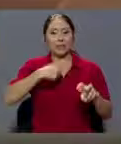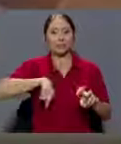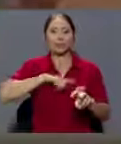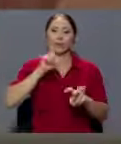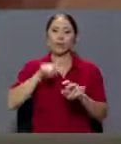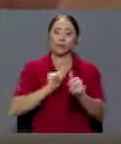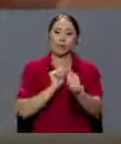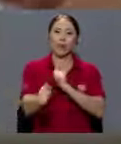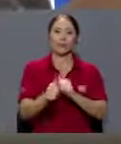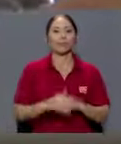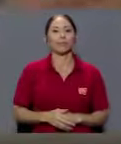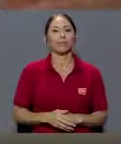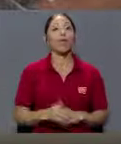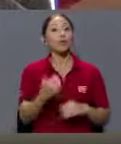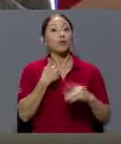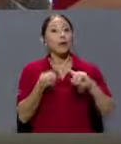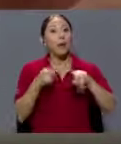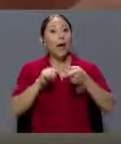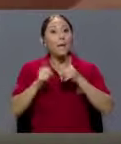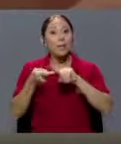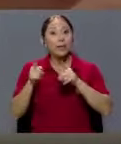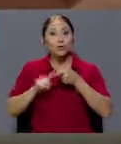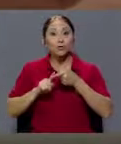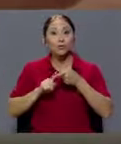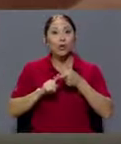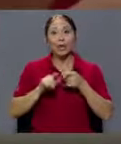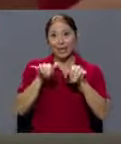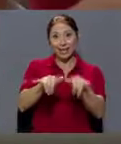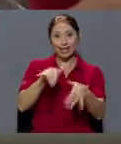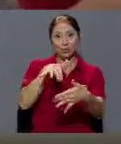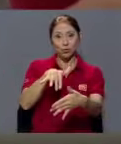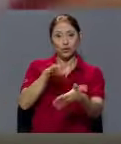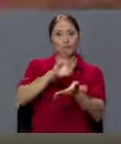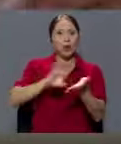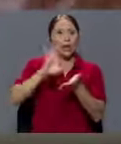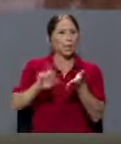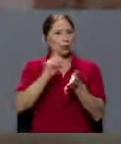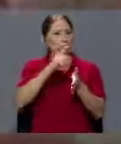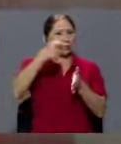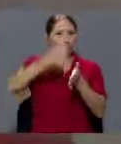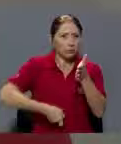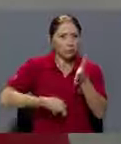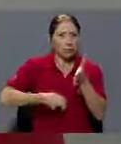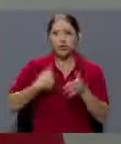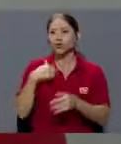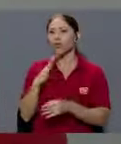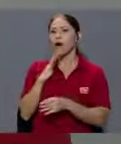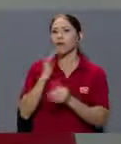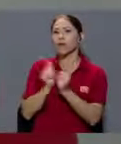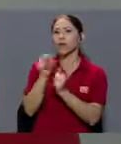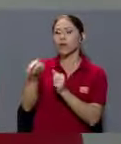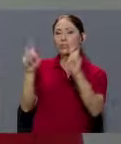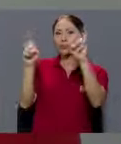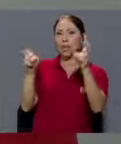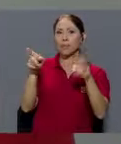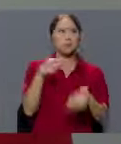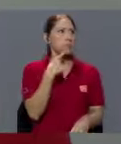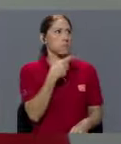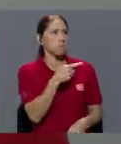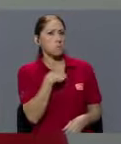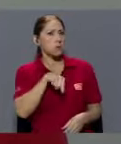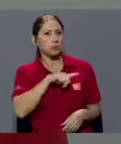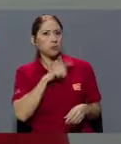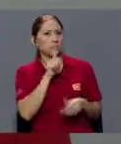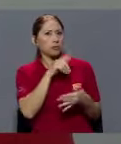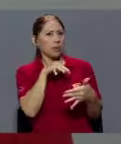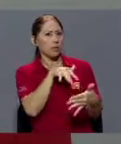que pasar. Yo tengo amigos que están en colegios menos rigurosos y sí, digamos, yo hablo con ellos sobre temas y me dicen, no, nosotros no hemos visto